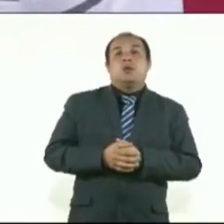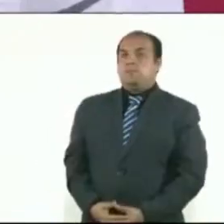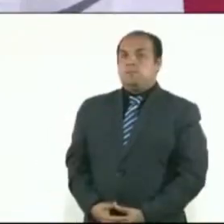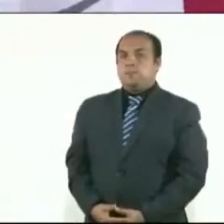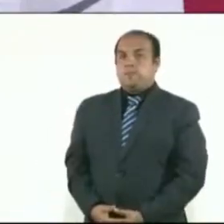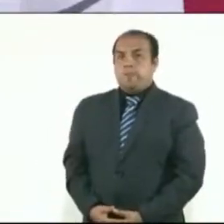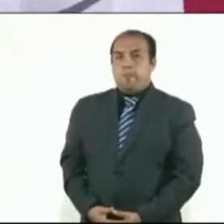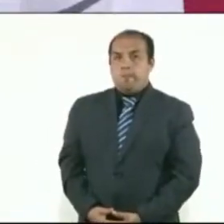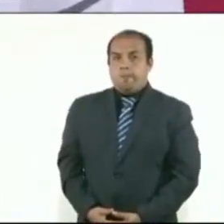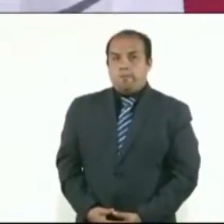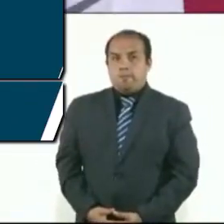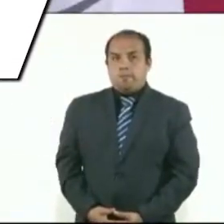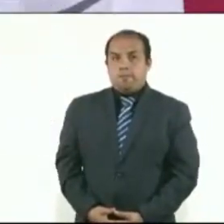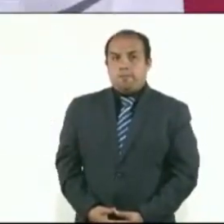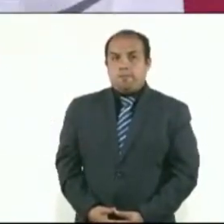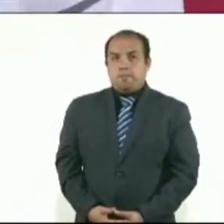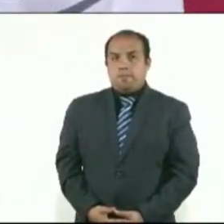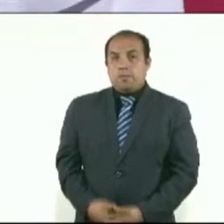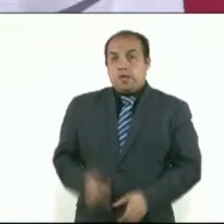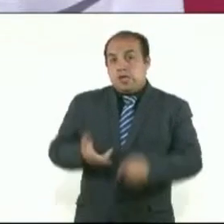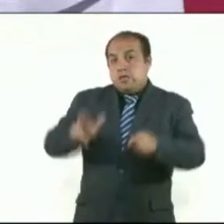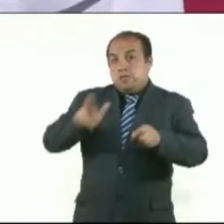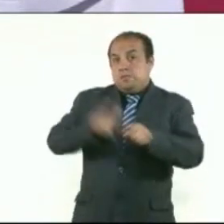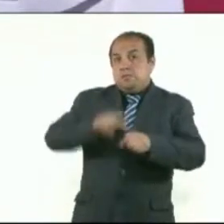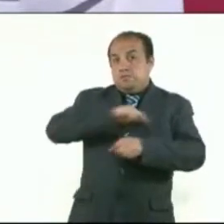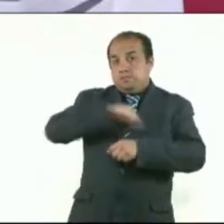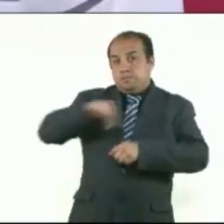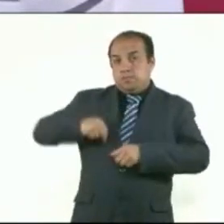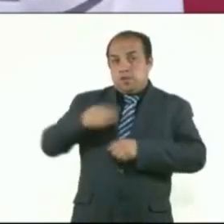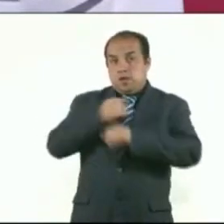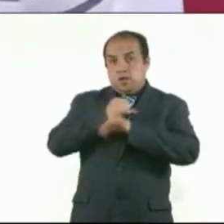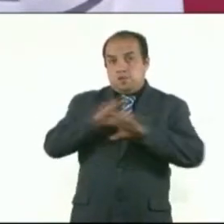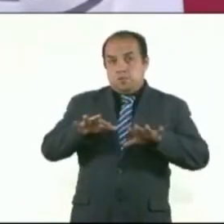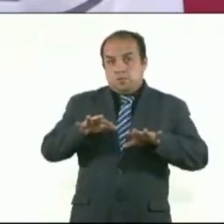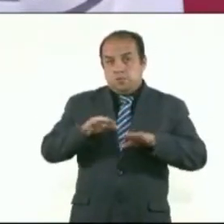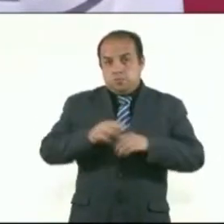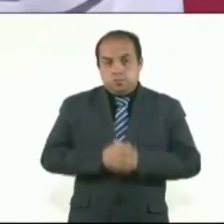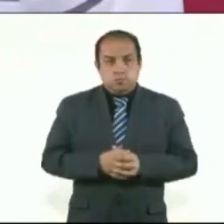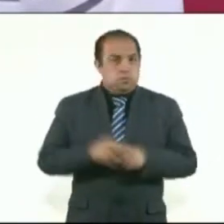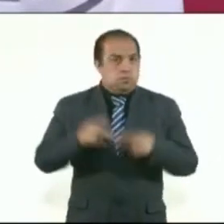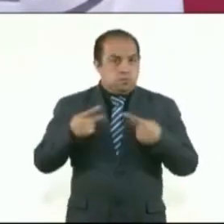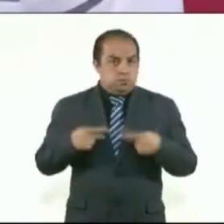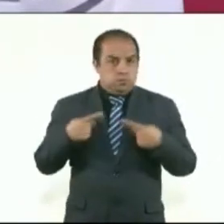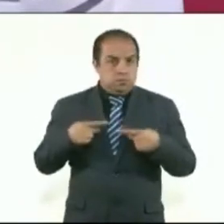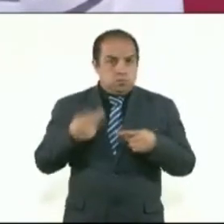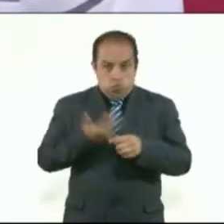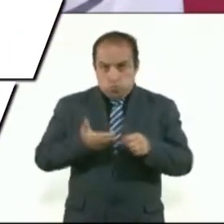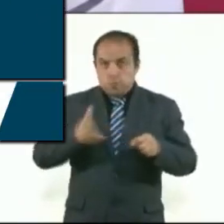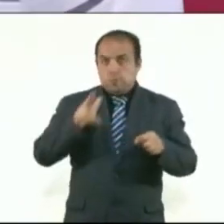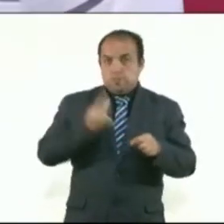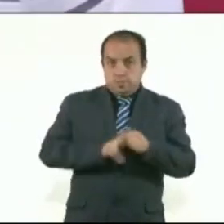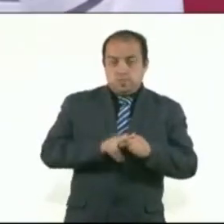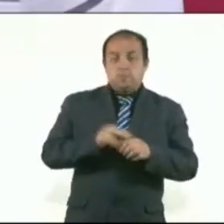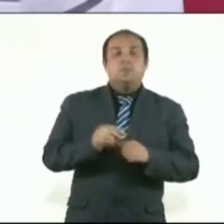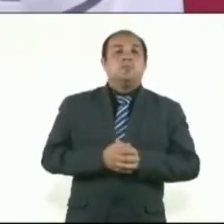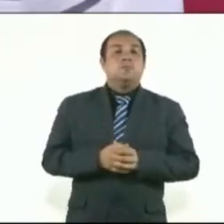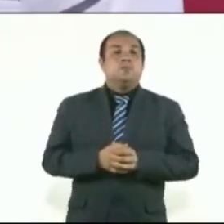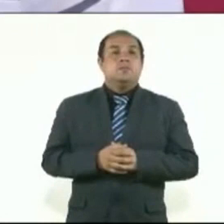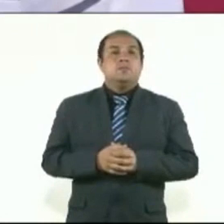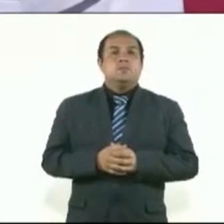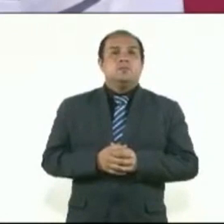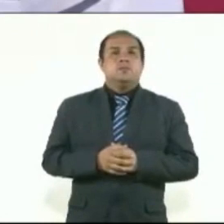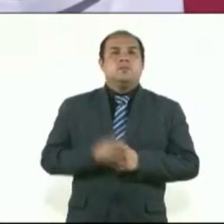pandemia. En nuestros hospitales, el dato de las personas hospitalizadas es